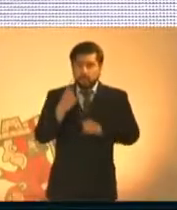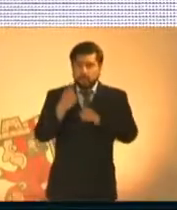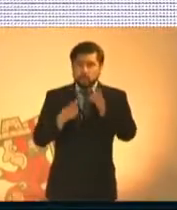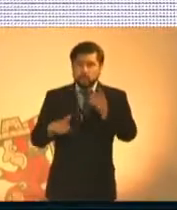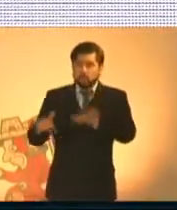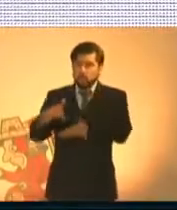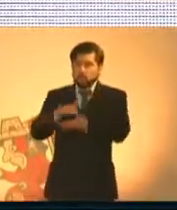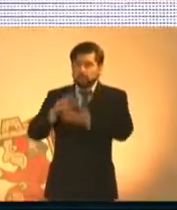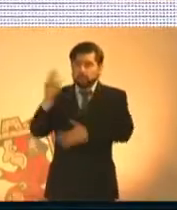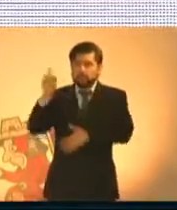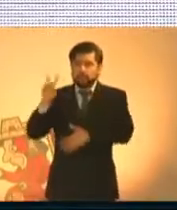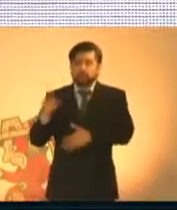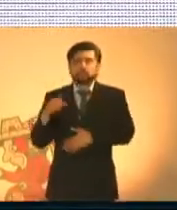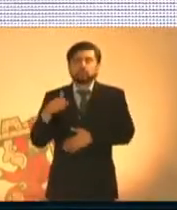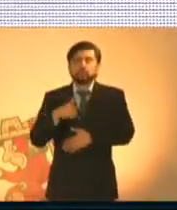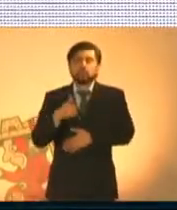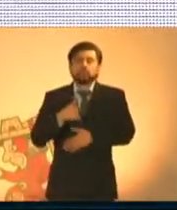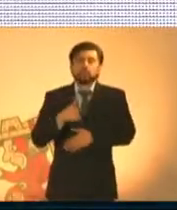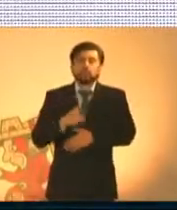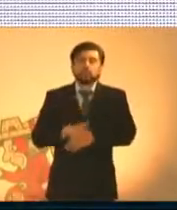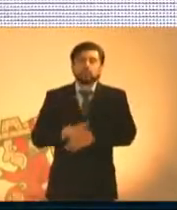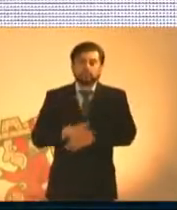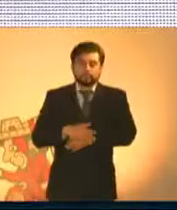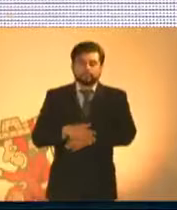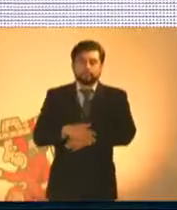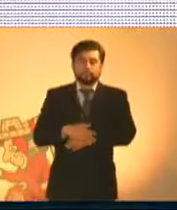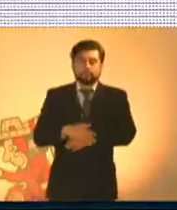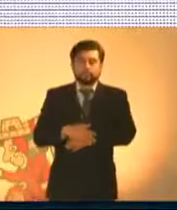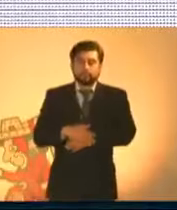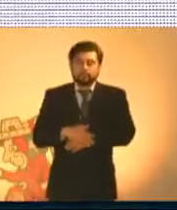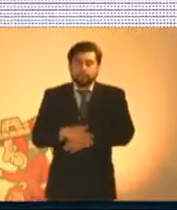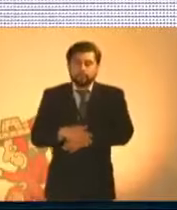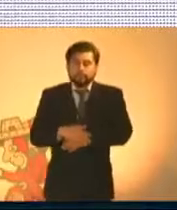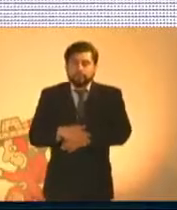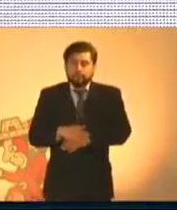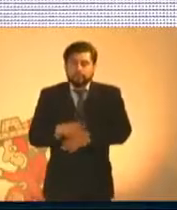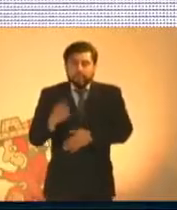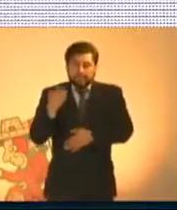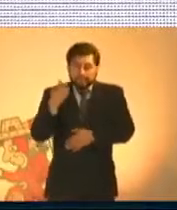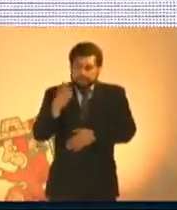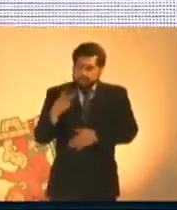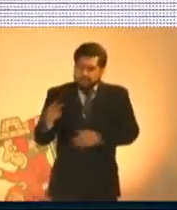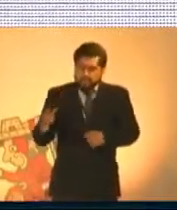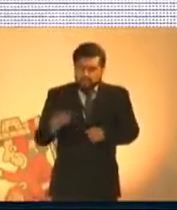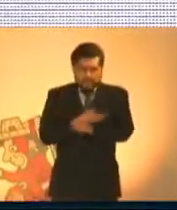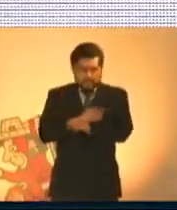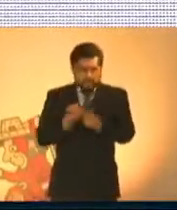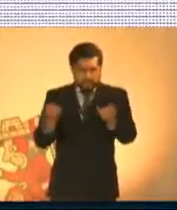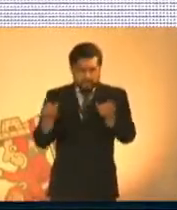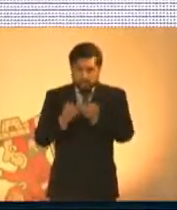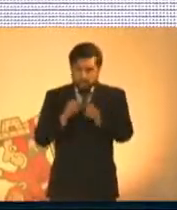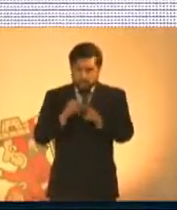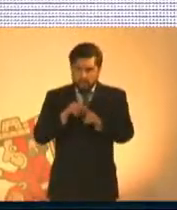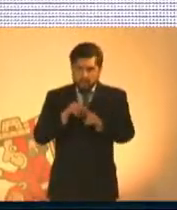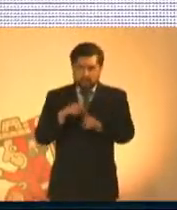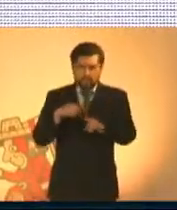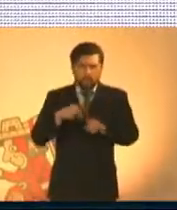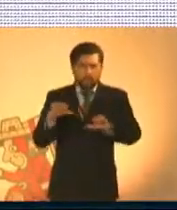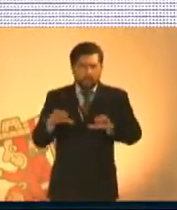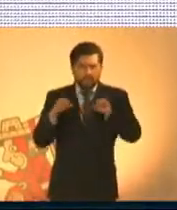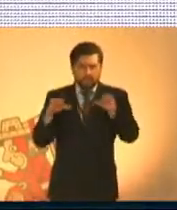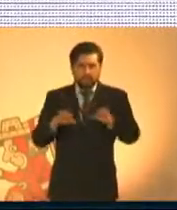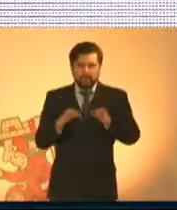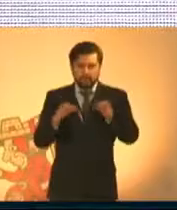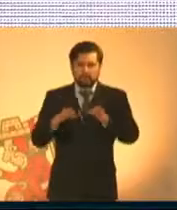y yo soy hijo indirecto de esa emigración y claro yo siendo adolescente ya